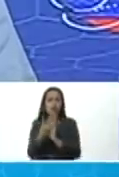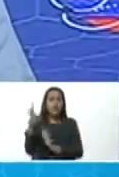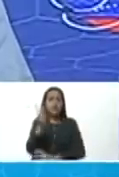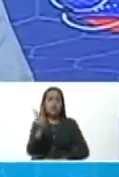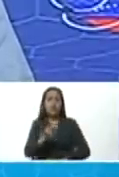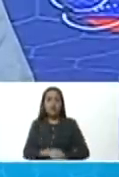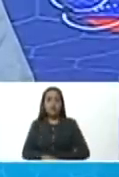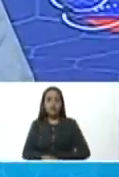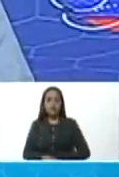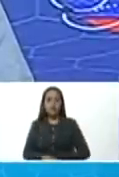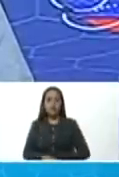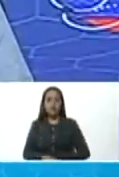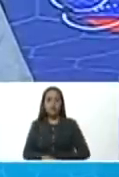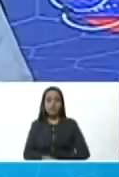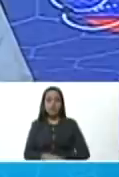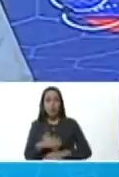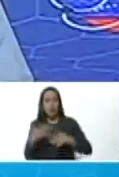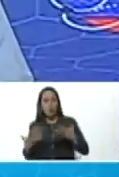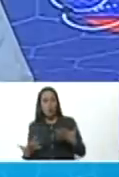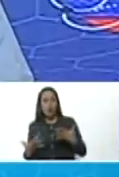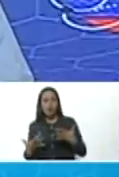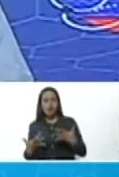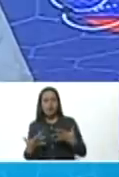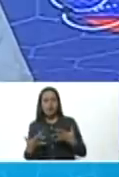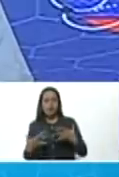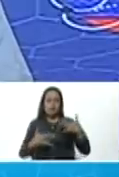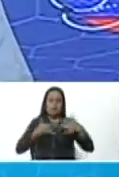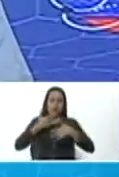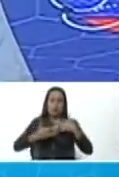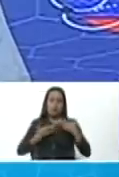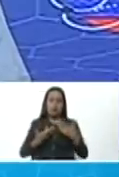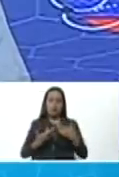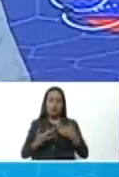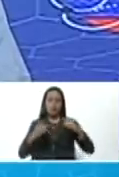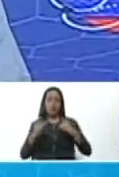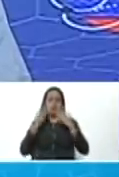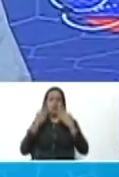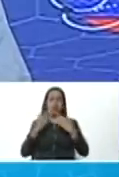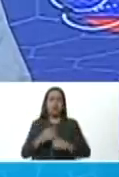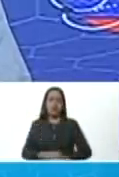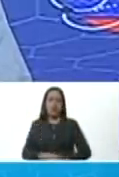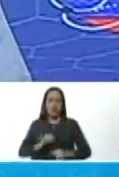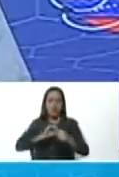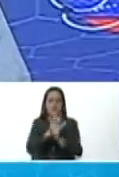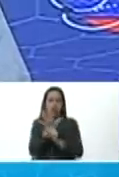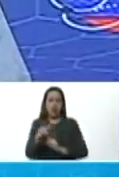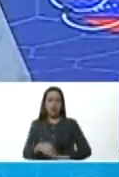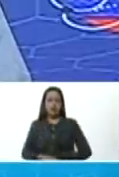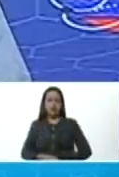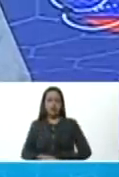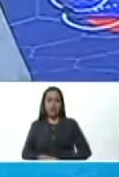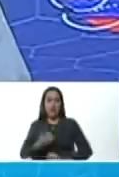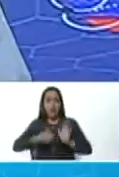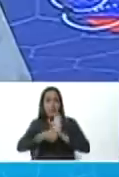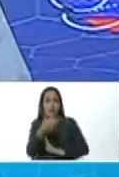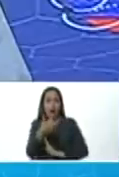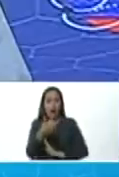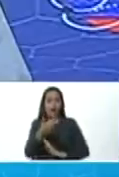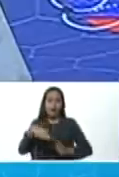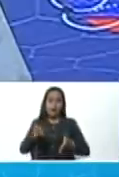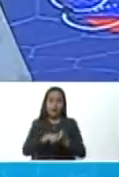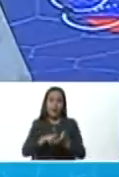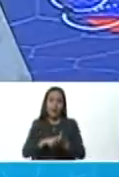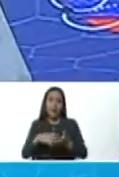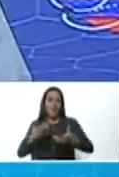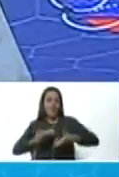país. ¿Cuáles son los síntomas de la COVID-19? Los síntomas más comunes de la COVID son